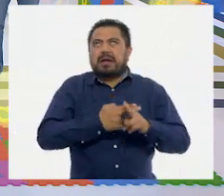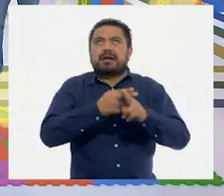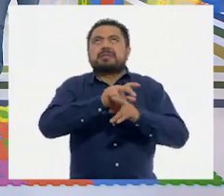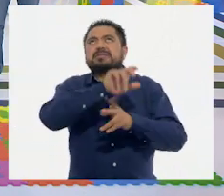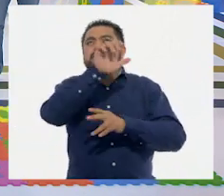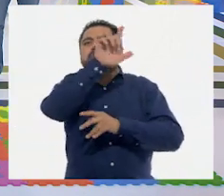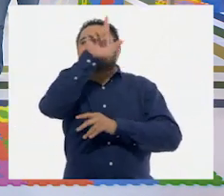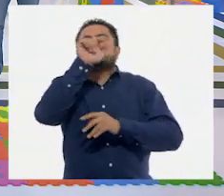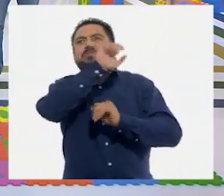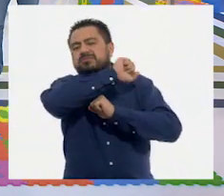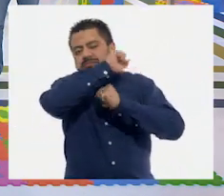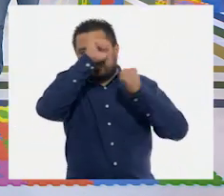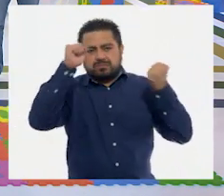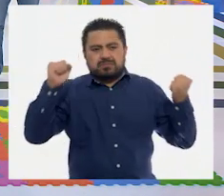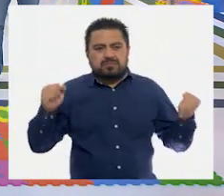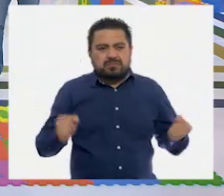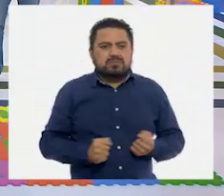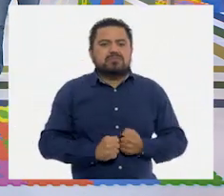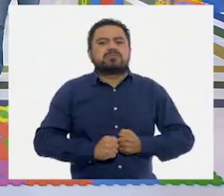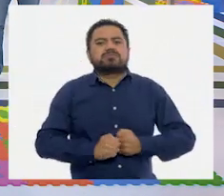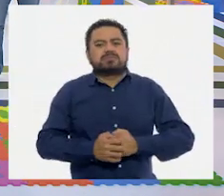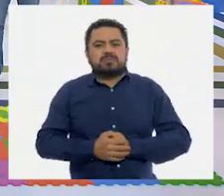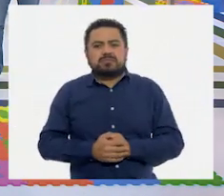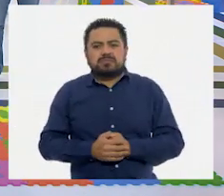luego bajamos suavemente,